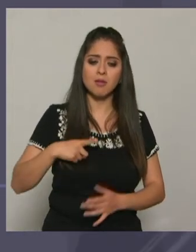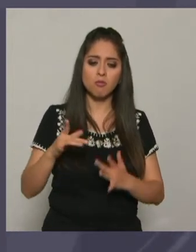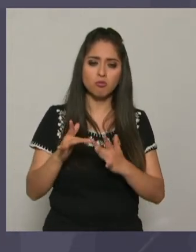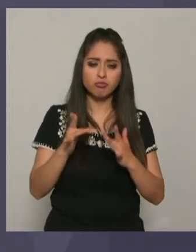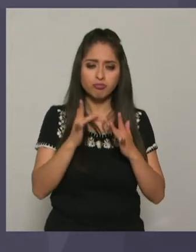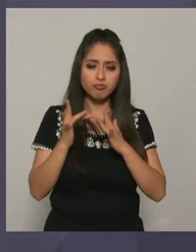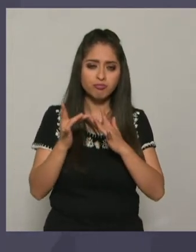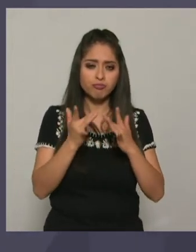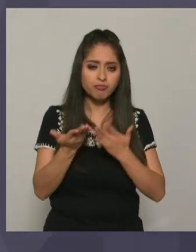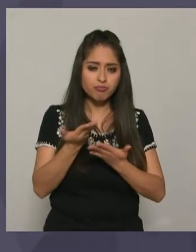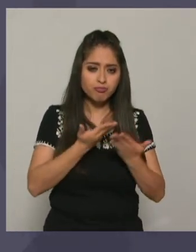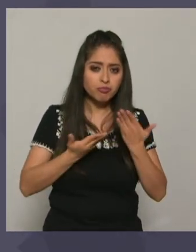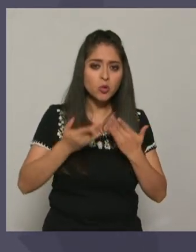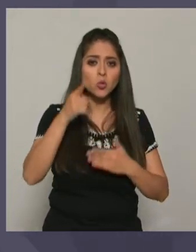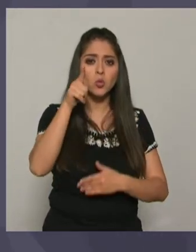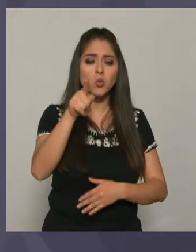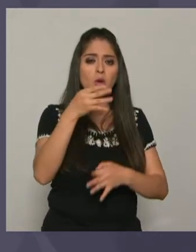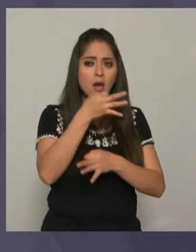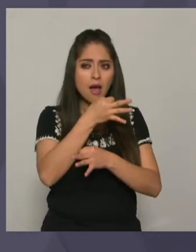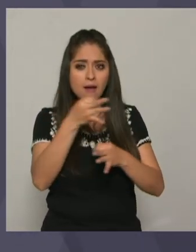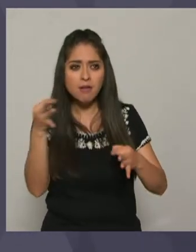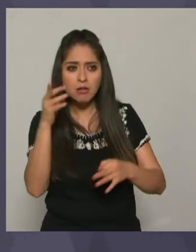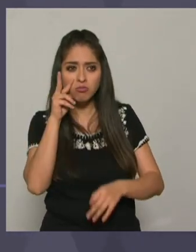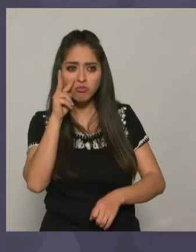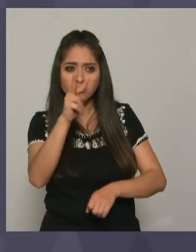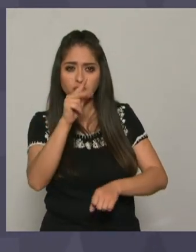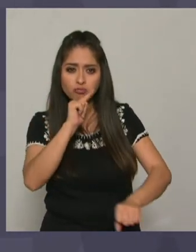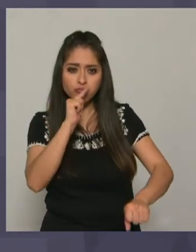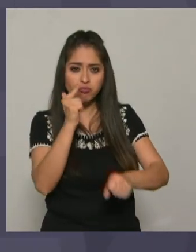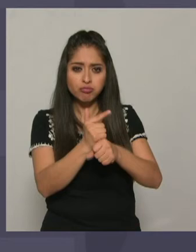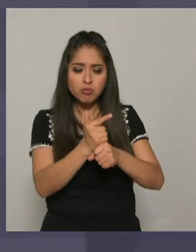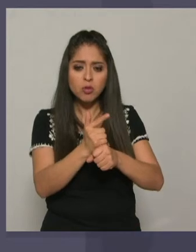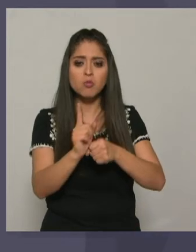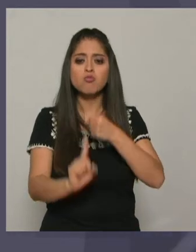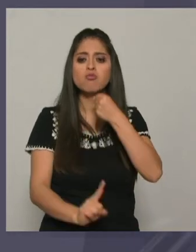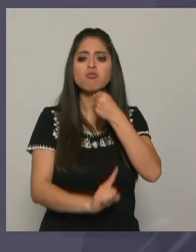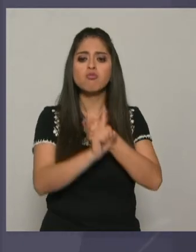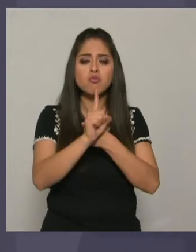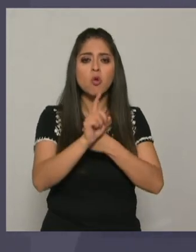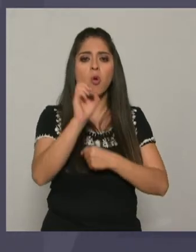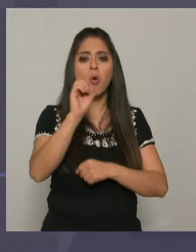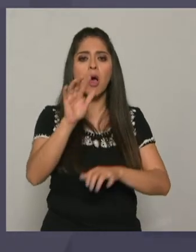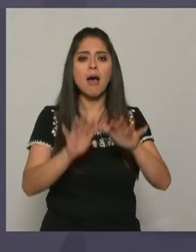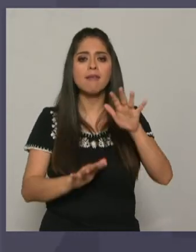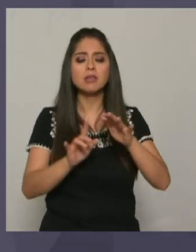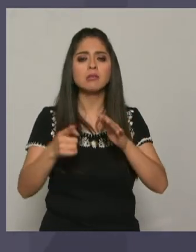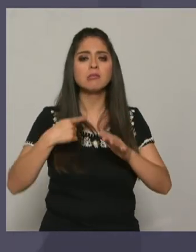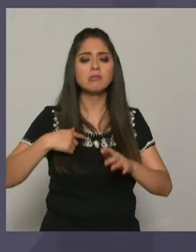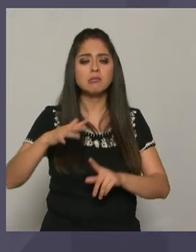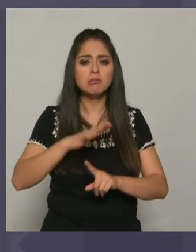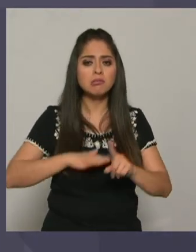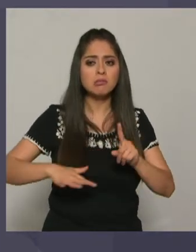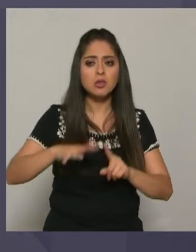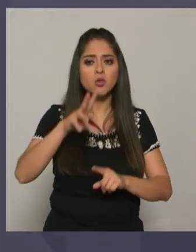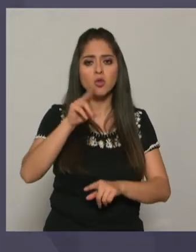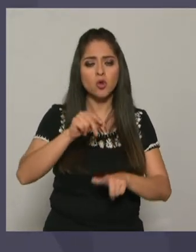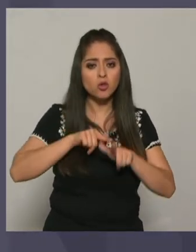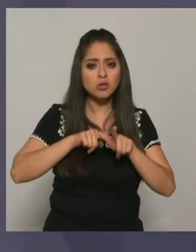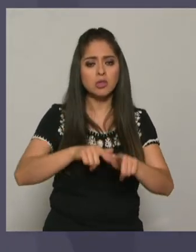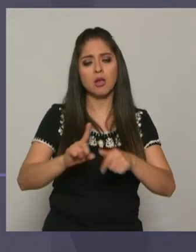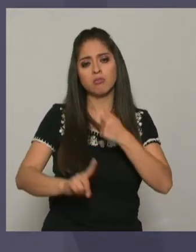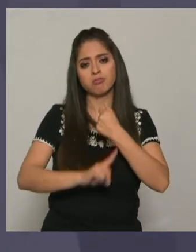estar difundiendo lo que tú estás viendo que nos puede afectar o que puede estarte afectando para que te deje de afectar a